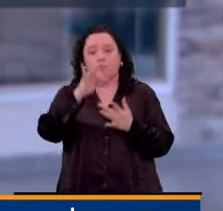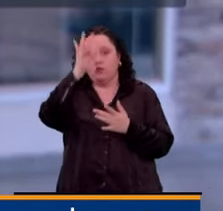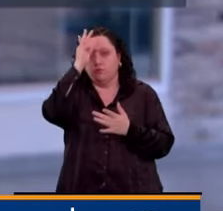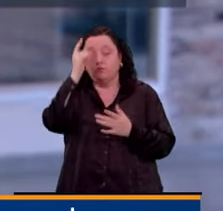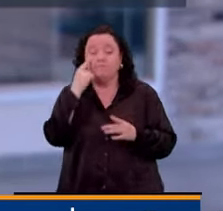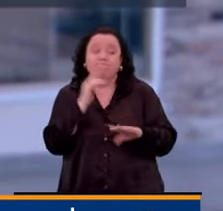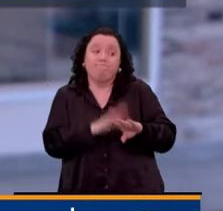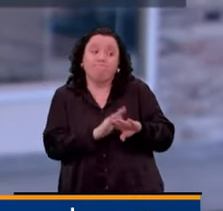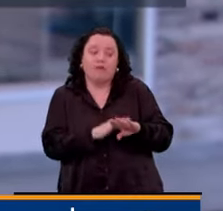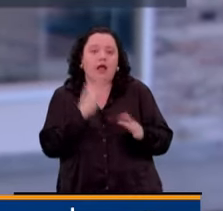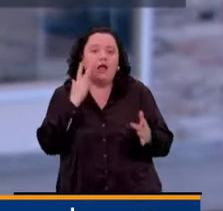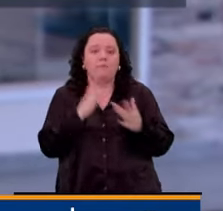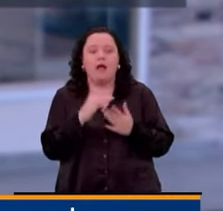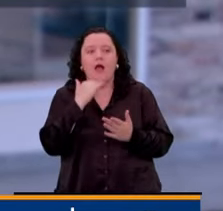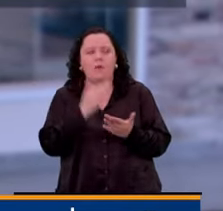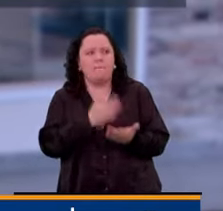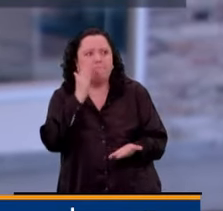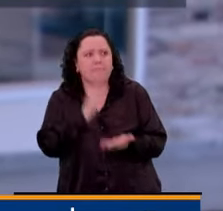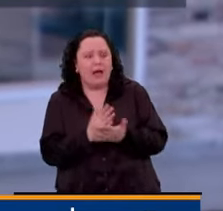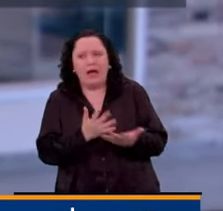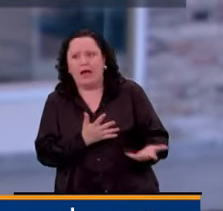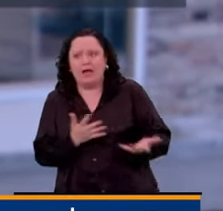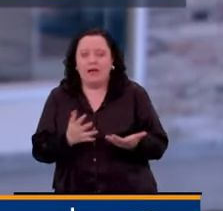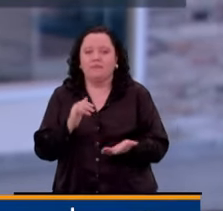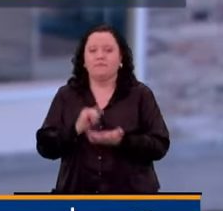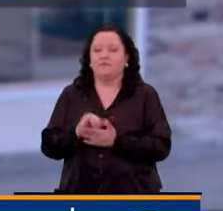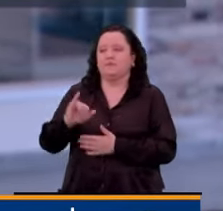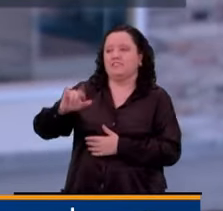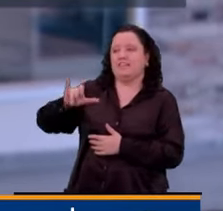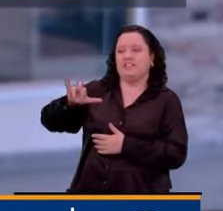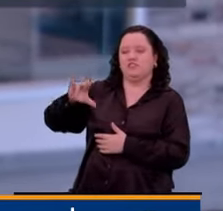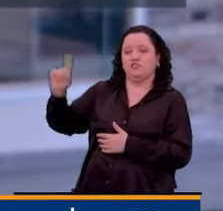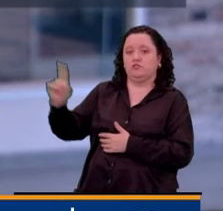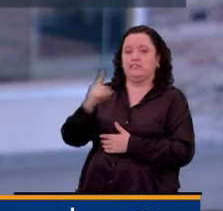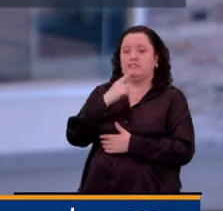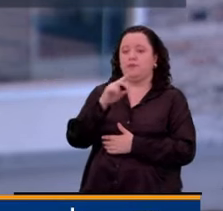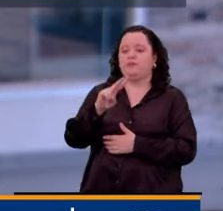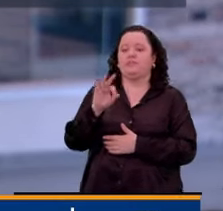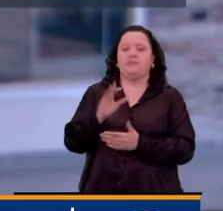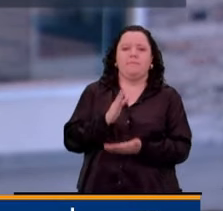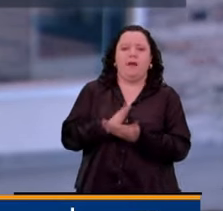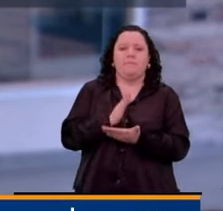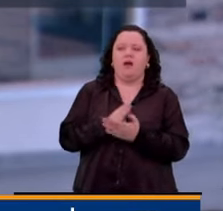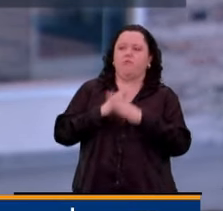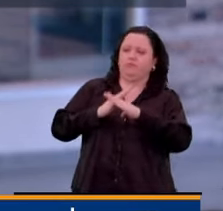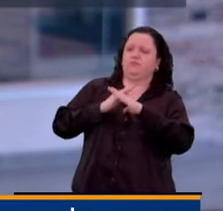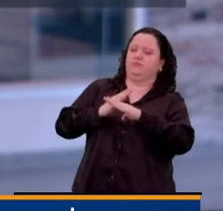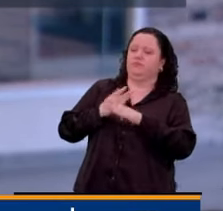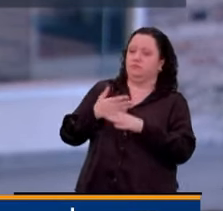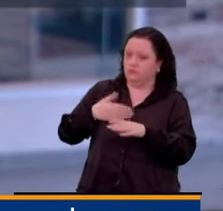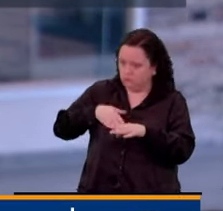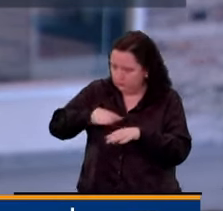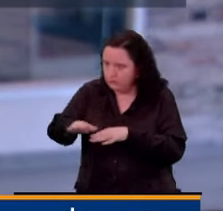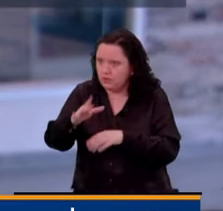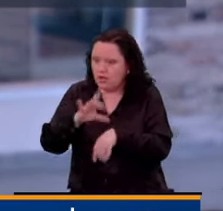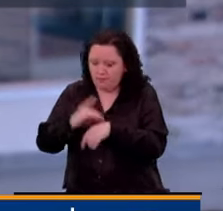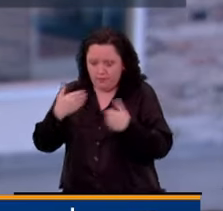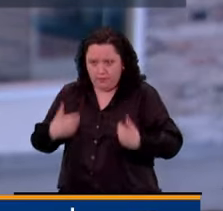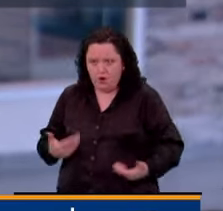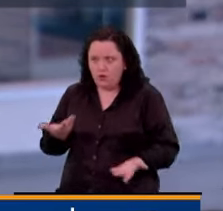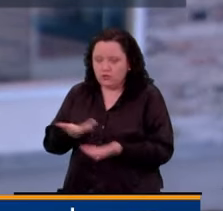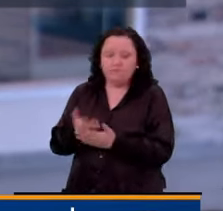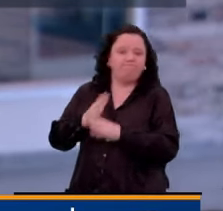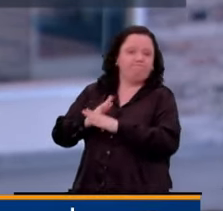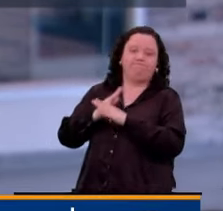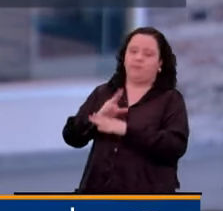para atender cualquier contingencia. Asegura Gerson Bermont que han tenido 23 incidentes de obstrucción médica en la ciudad y también